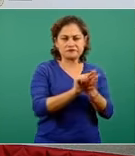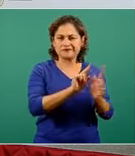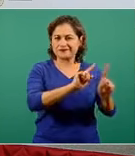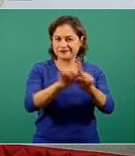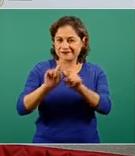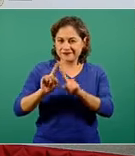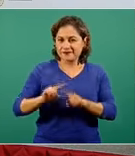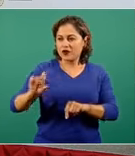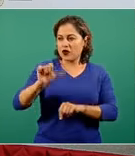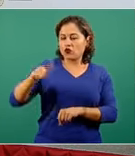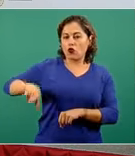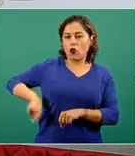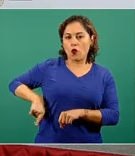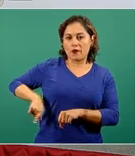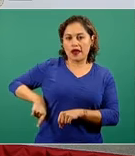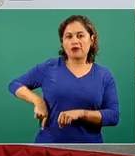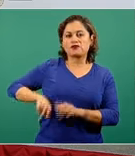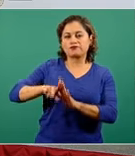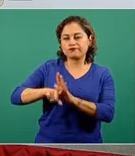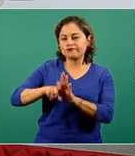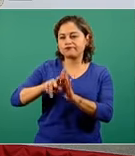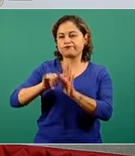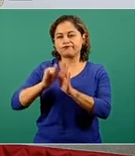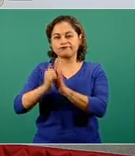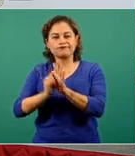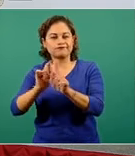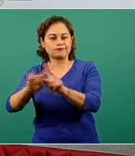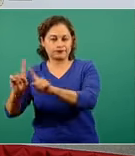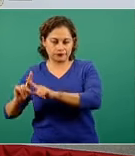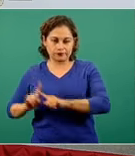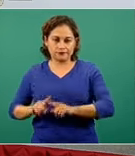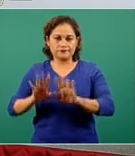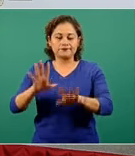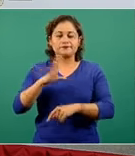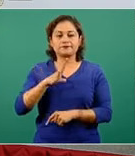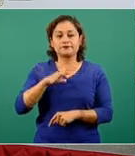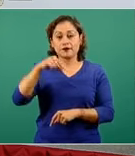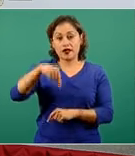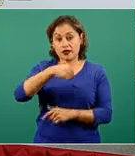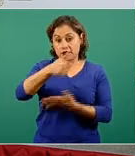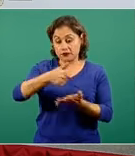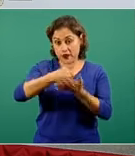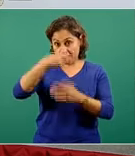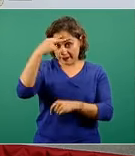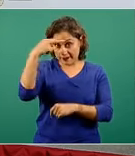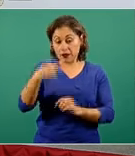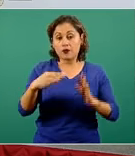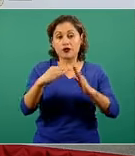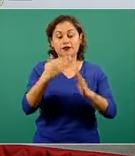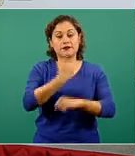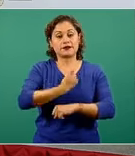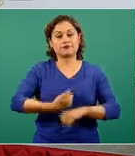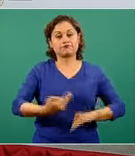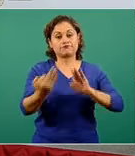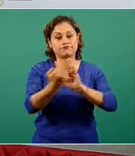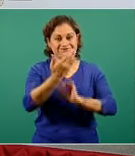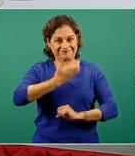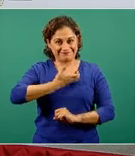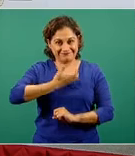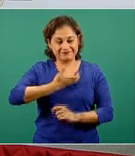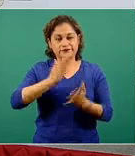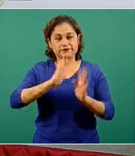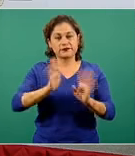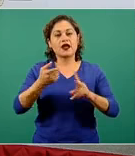de México. Estamos en el Palacio Nacional, en la Ciudad de México, y bueno, vamos a dar inicio a la conferencia